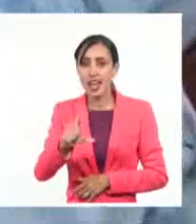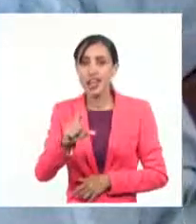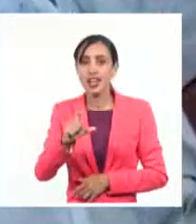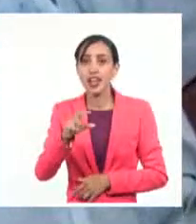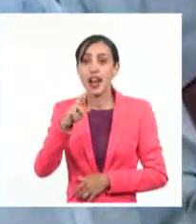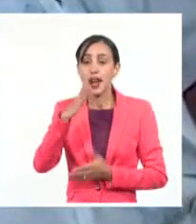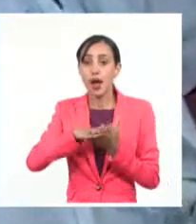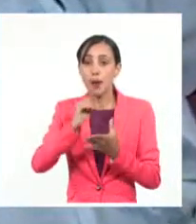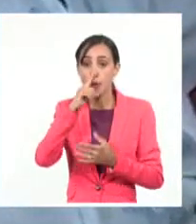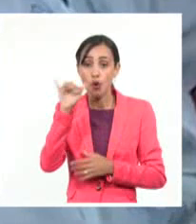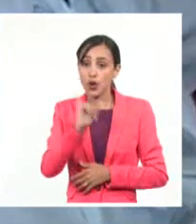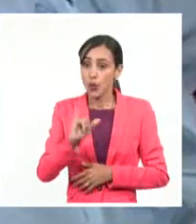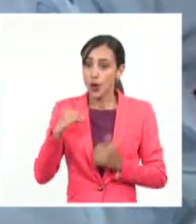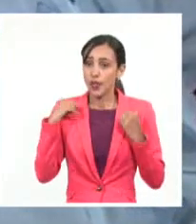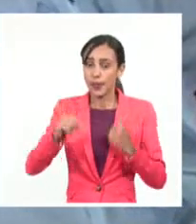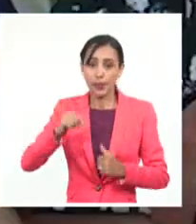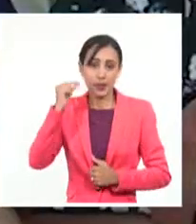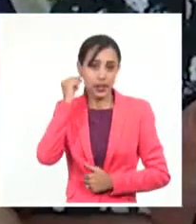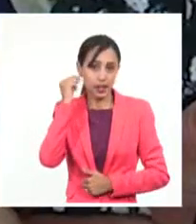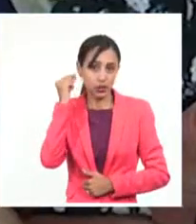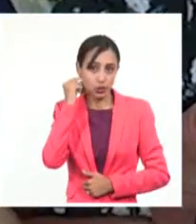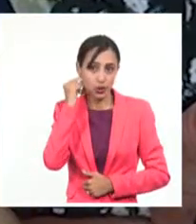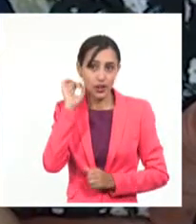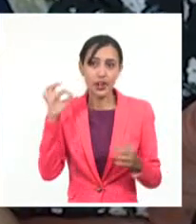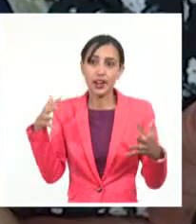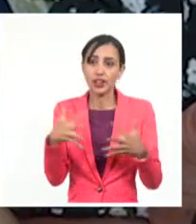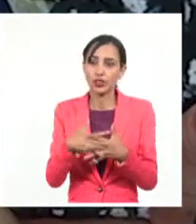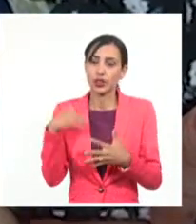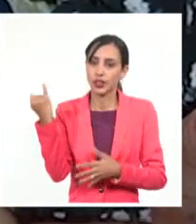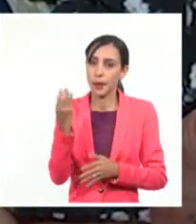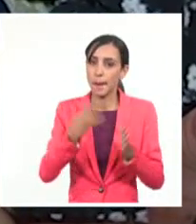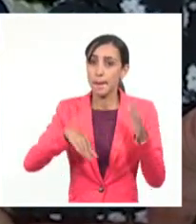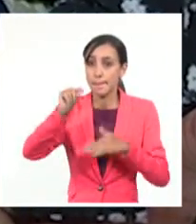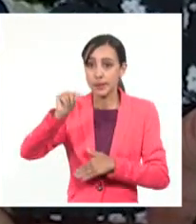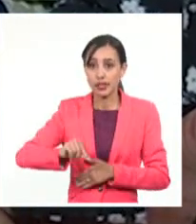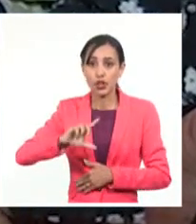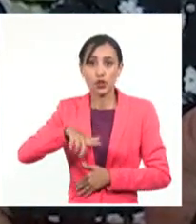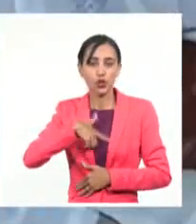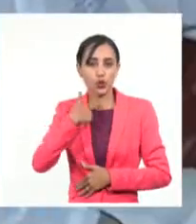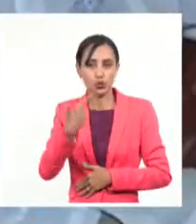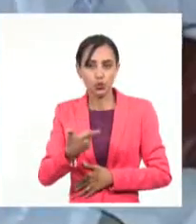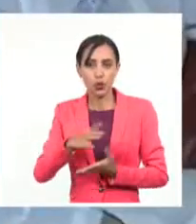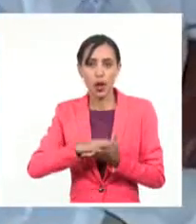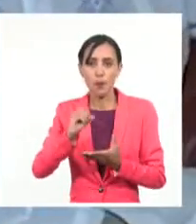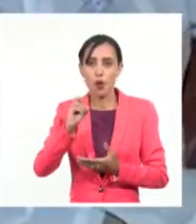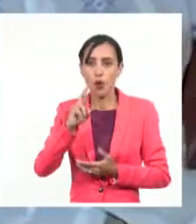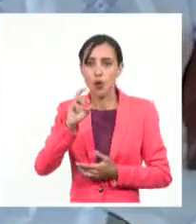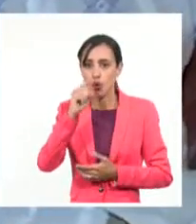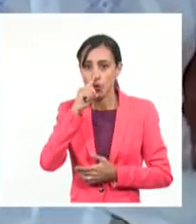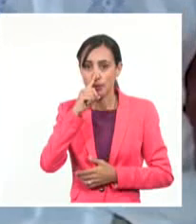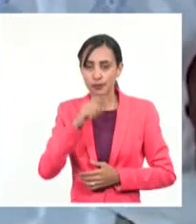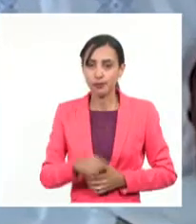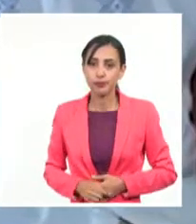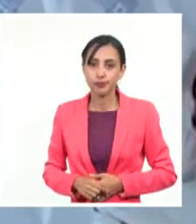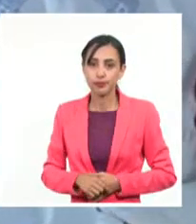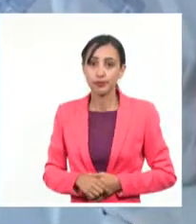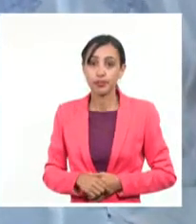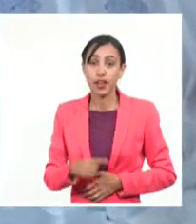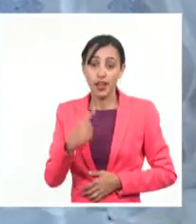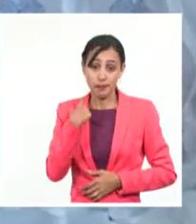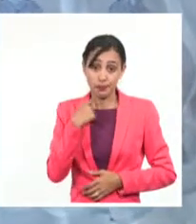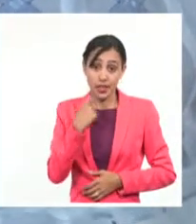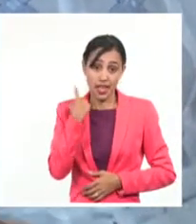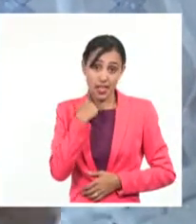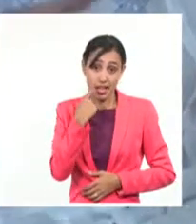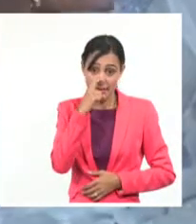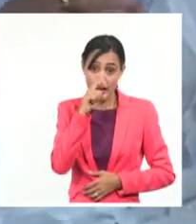y la directora de relaciones internacionales del Ministerio de cultura Ana Margarita morejón a los 86 años sanginés